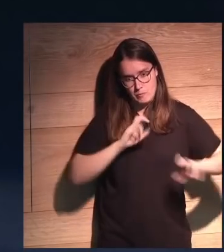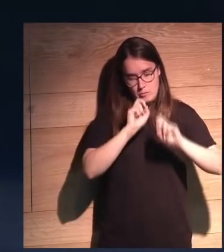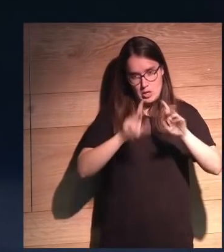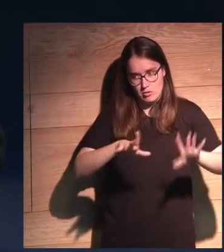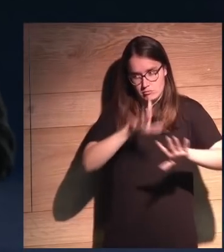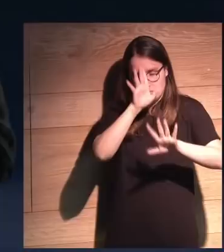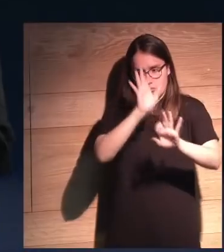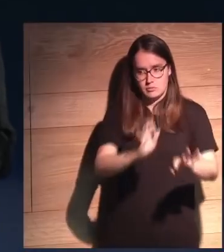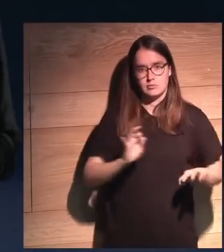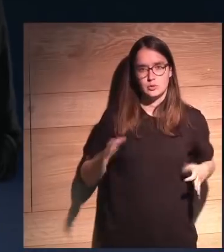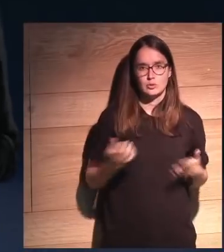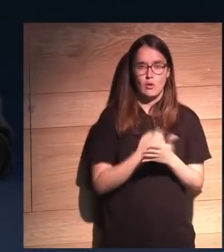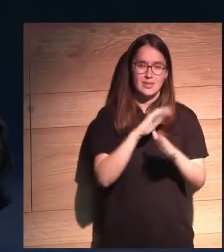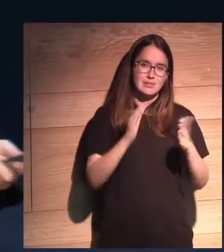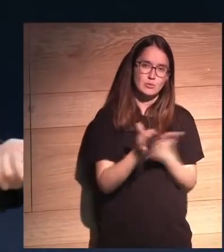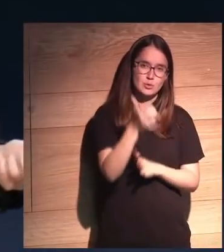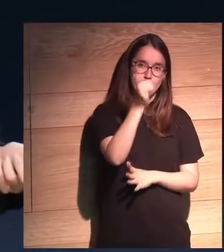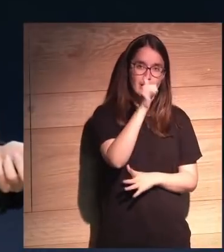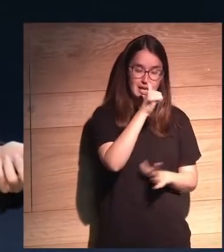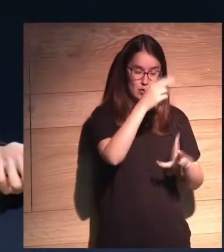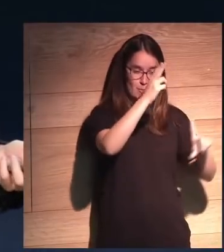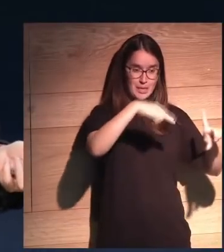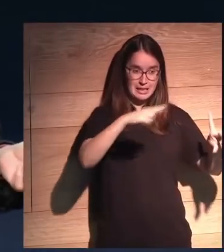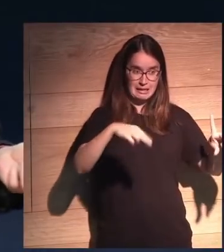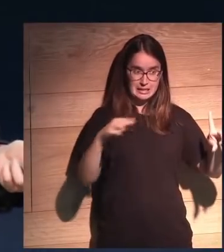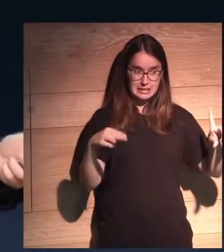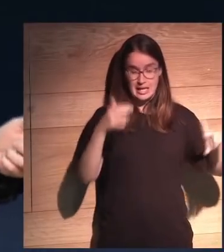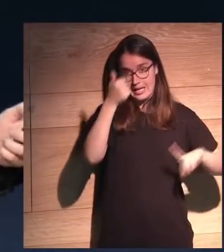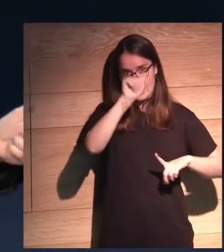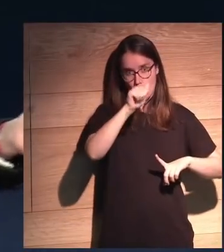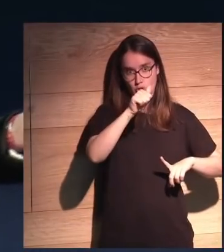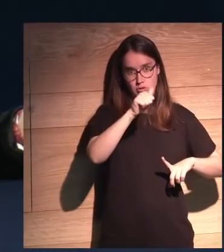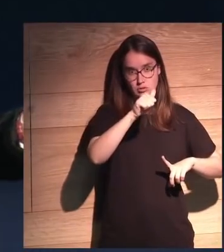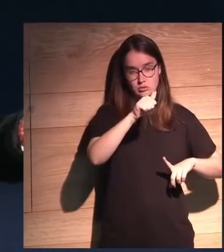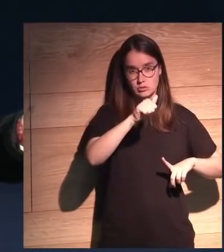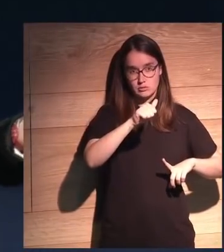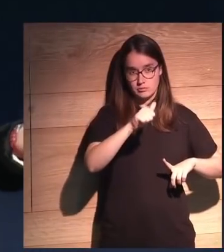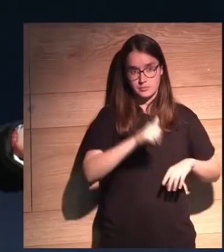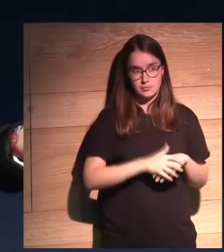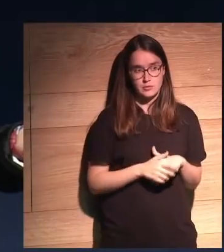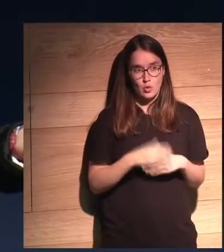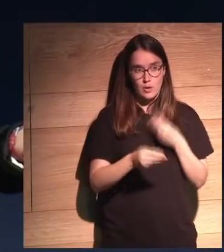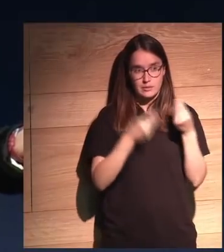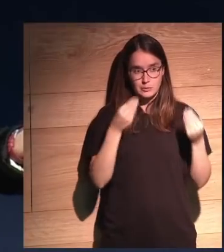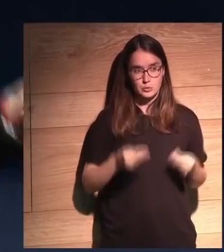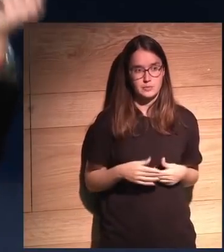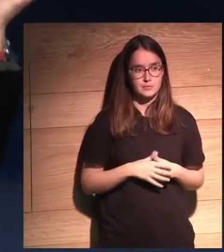Todo ese mundo que ellos retratan, ellos los hombres impresionistas retratan también, ¿no?